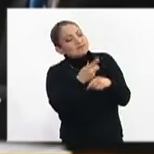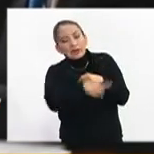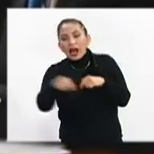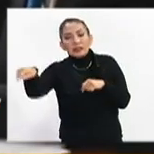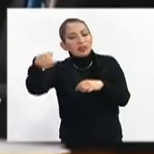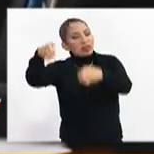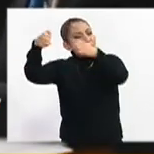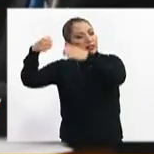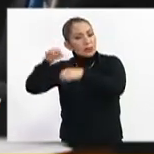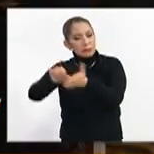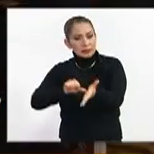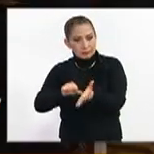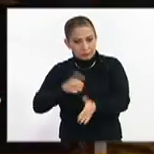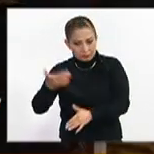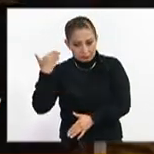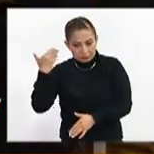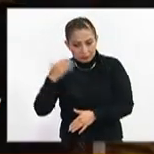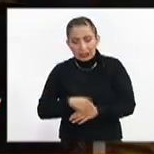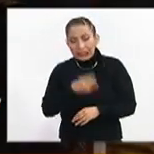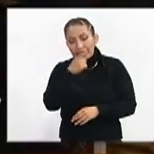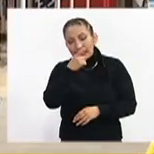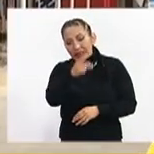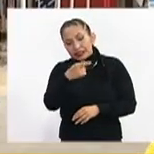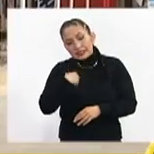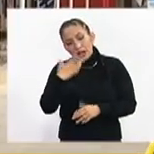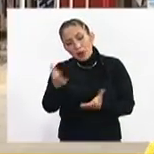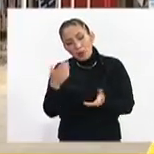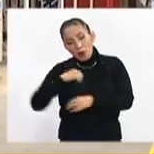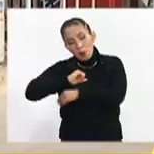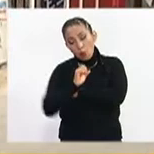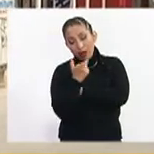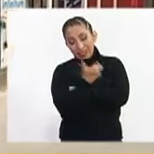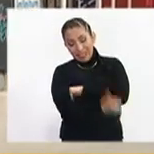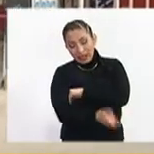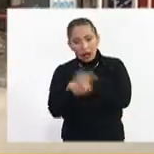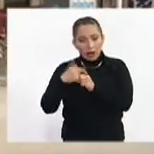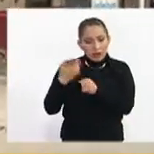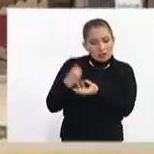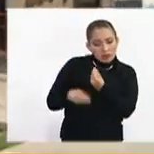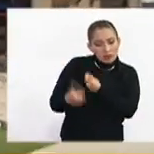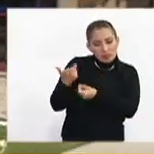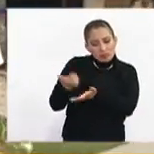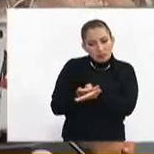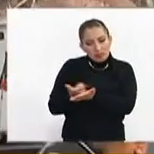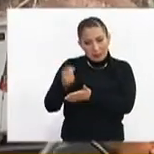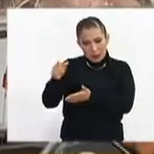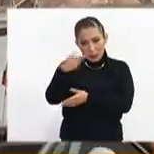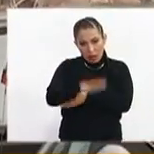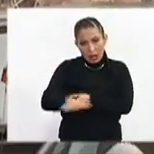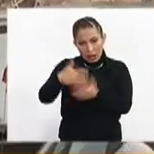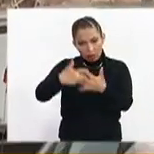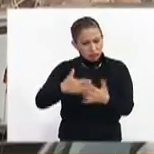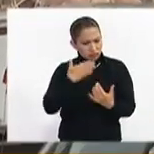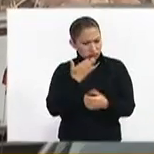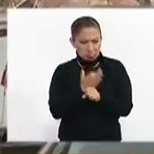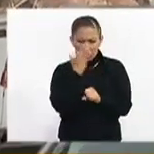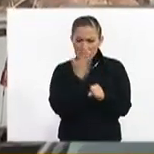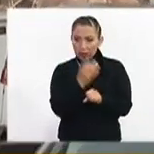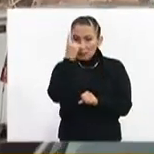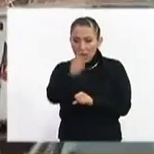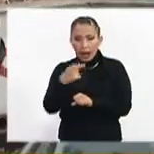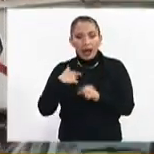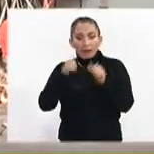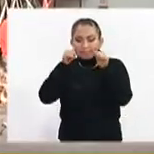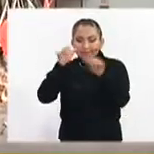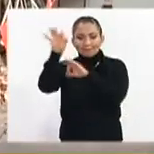afectaron a nuestro país este mes. Se confirmó que el nivel de reservas, capital y solvencia financiera de este ámbito es robusto y suficiente para atender a